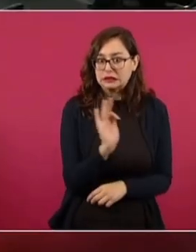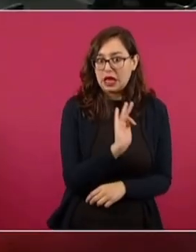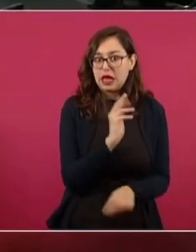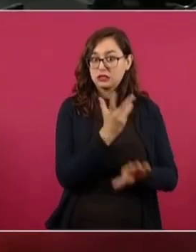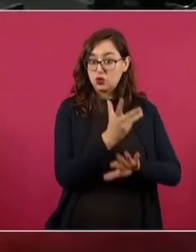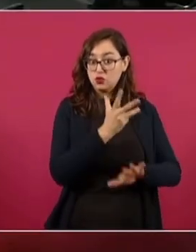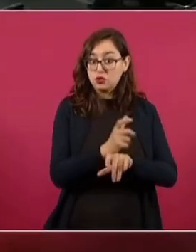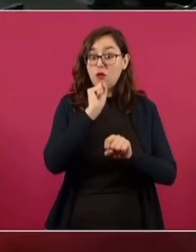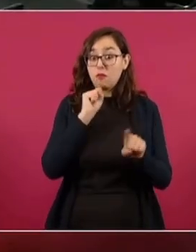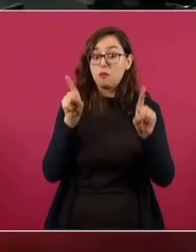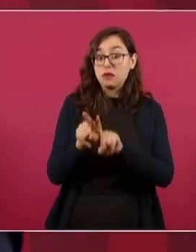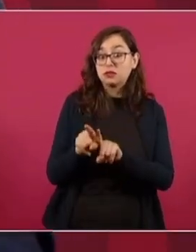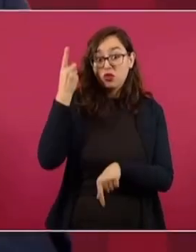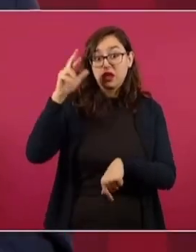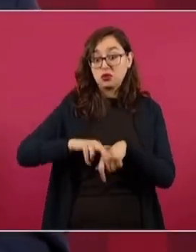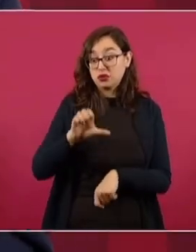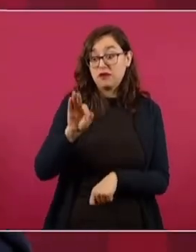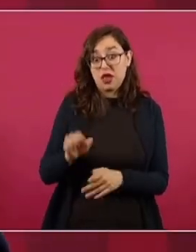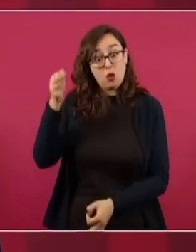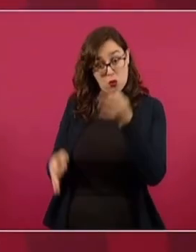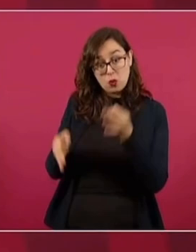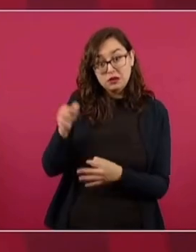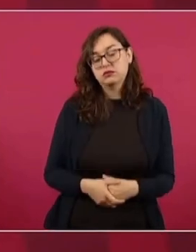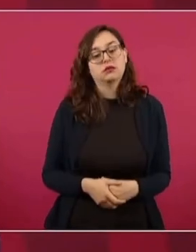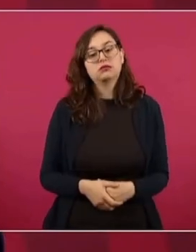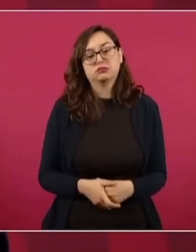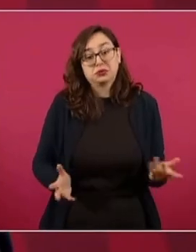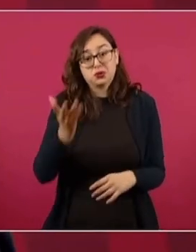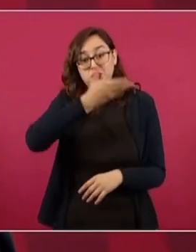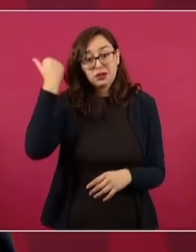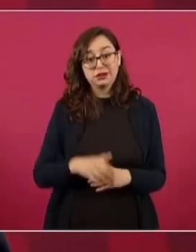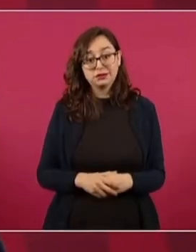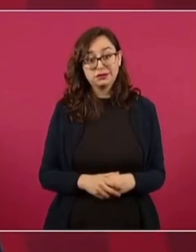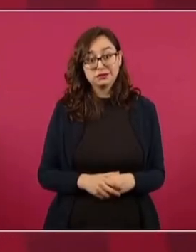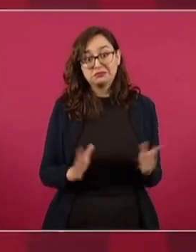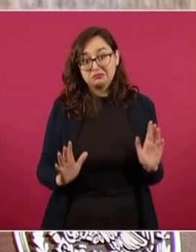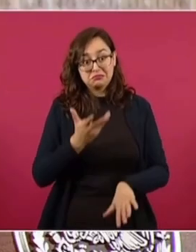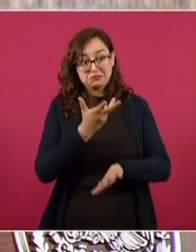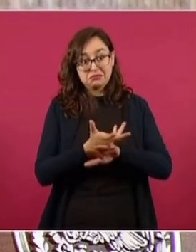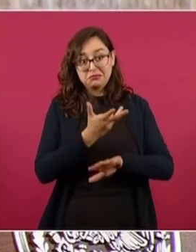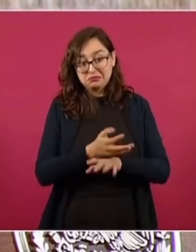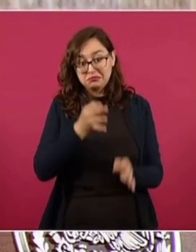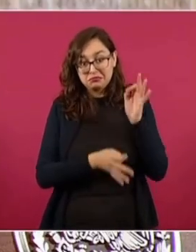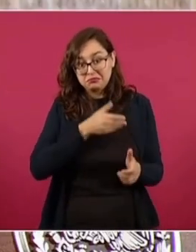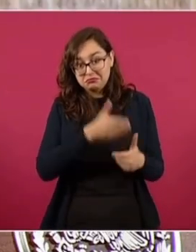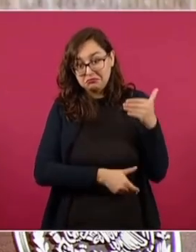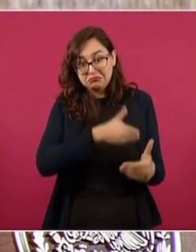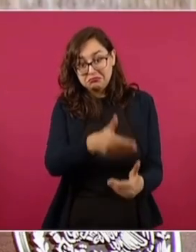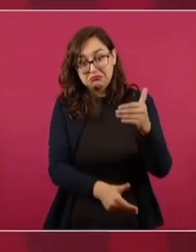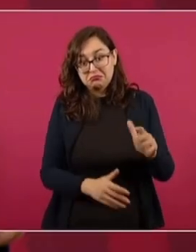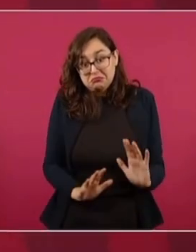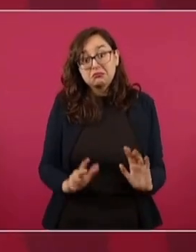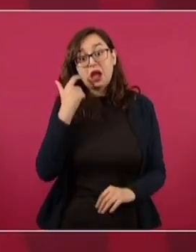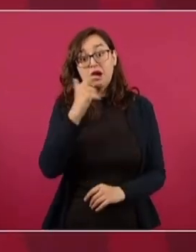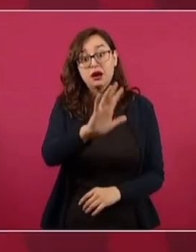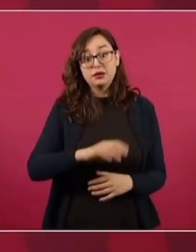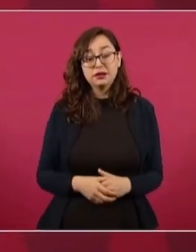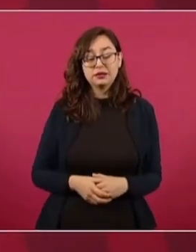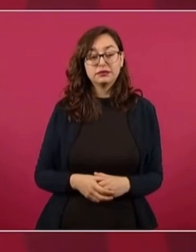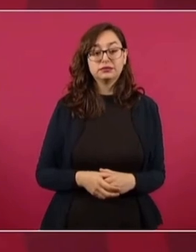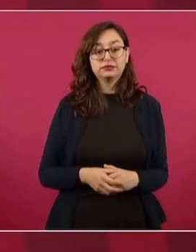justicia de Estados Unidos el propio Bartlett? No sabemos todavía. Es un proceso legal que se va a seguir, se va a continuar. Y hay que esperar.